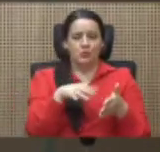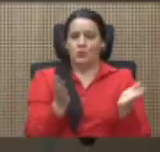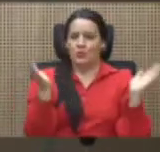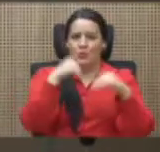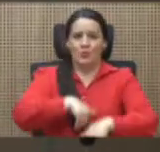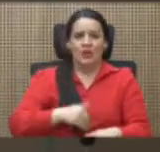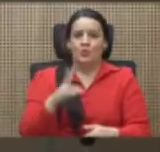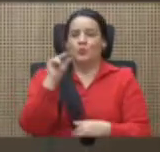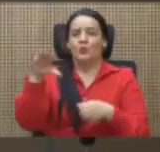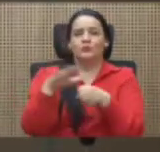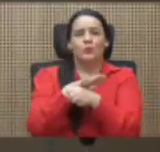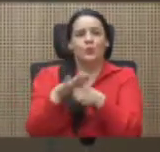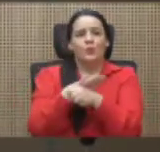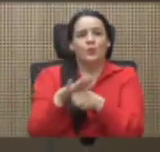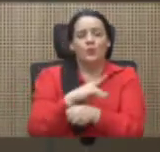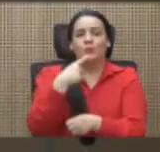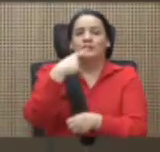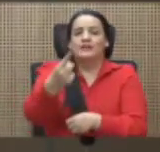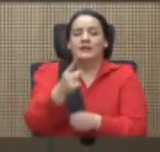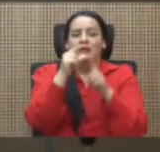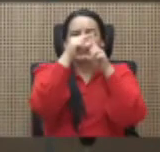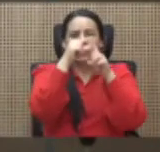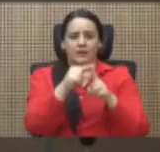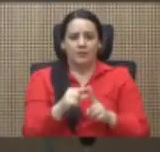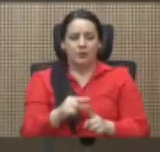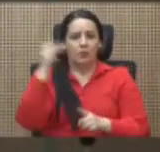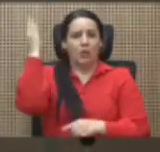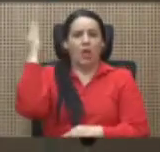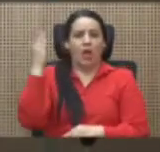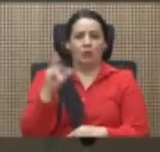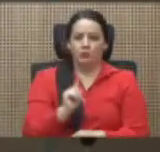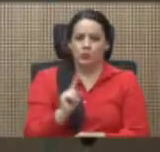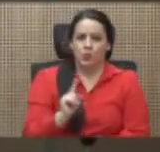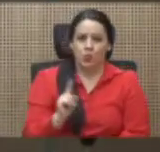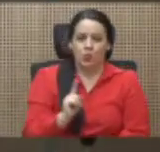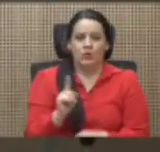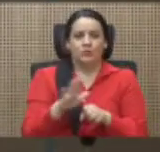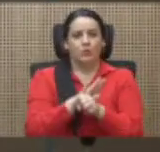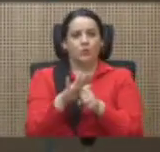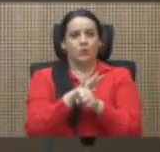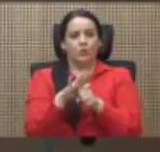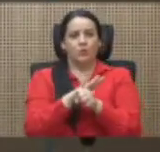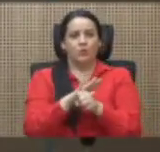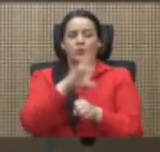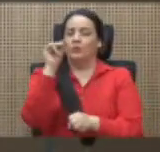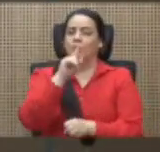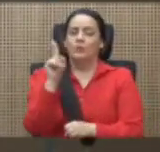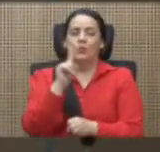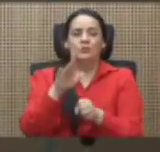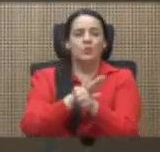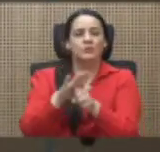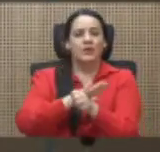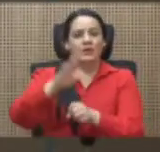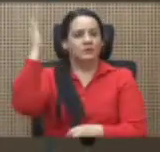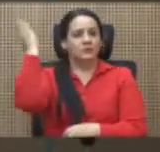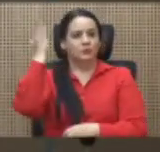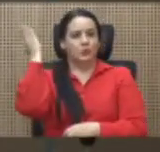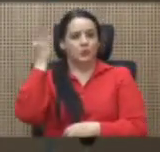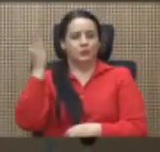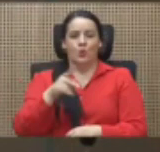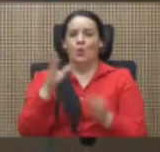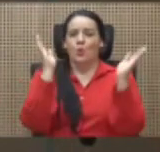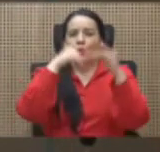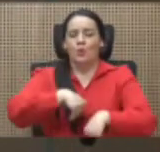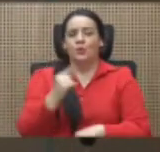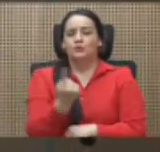No es suficiente lo que se diga en términos retóricos. No es suficiente. No es suficiente el discurso. No hay un